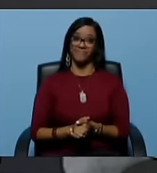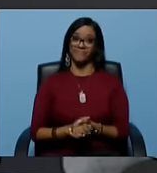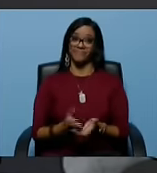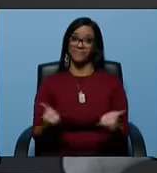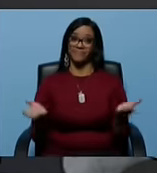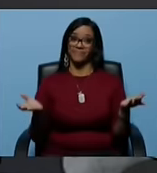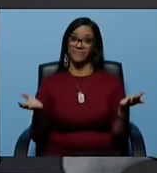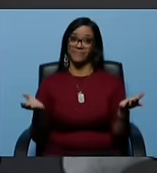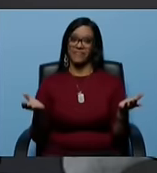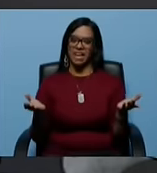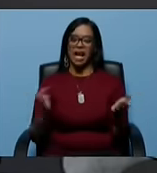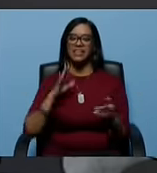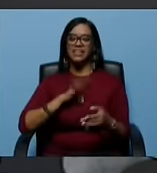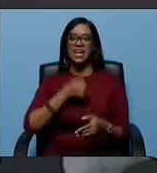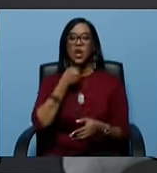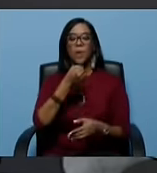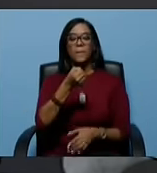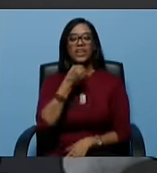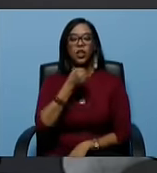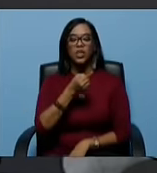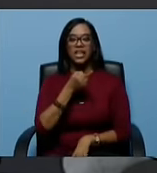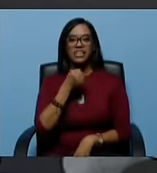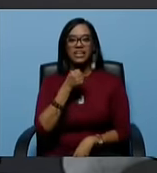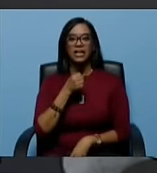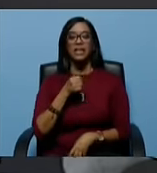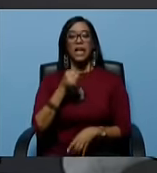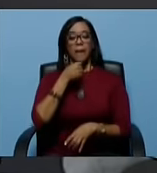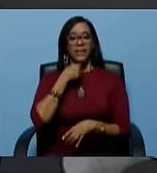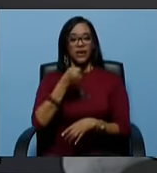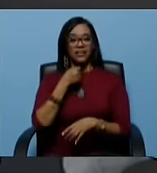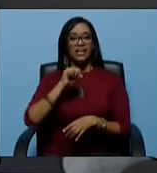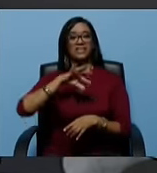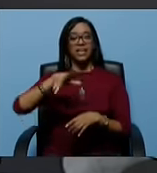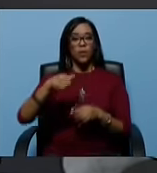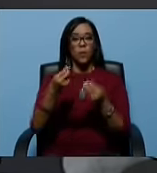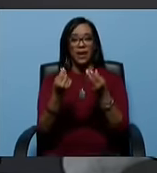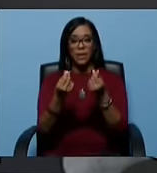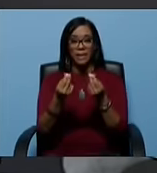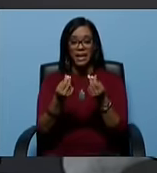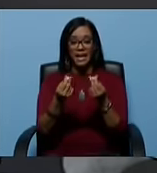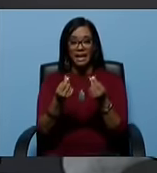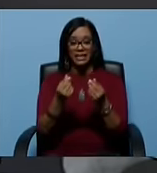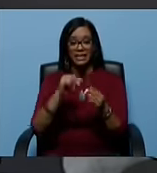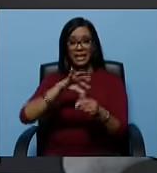Así están los periodistas. Y el periodista que se robó la plata se fue de Venezuela.